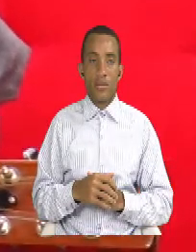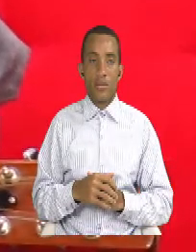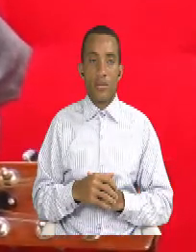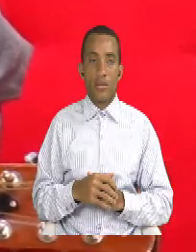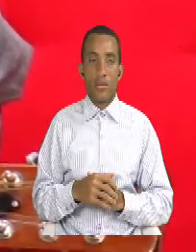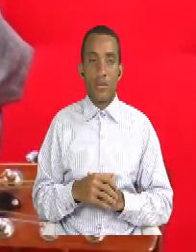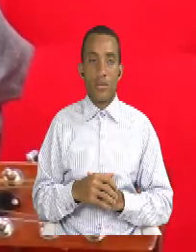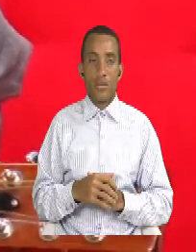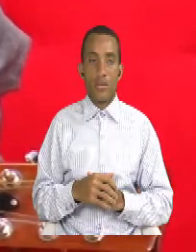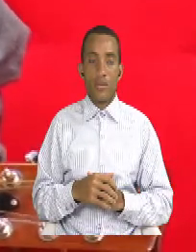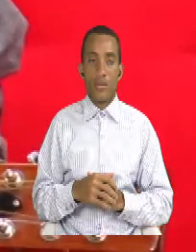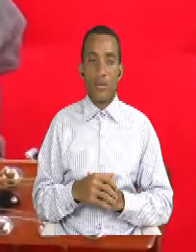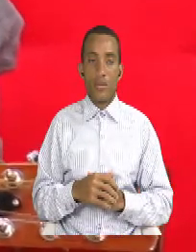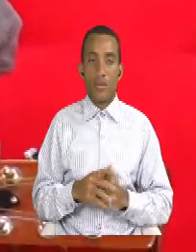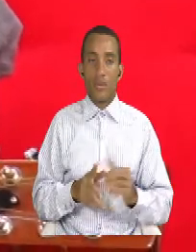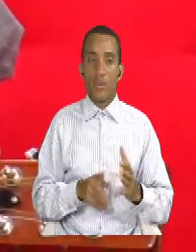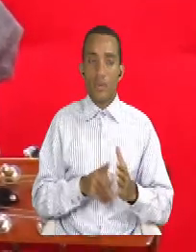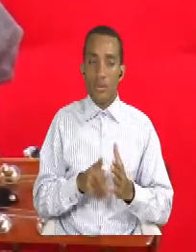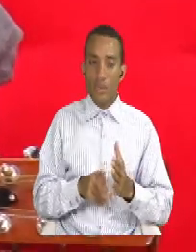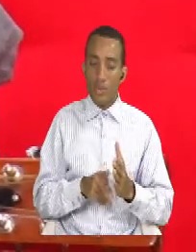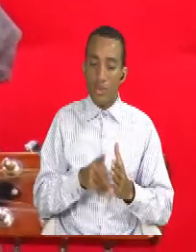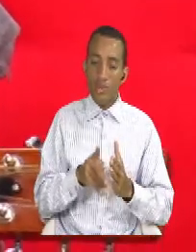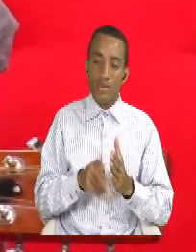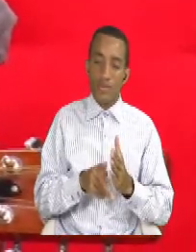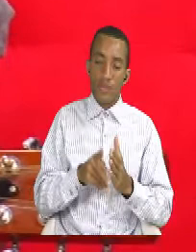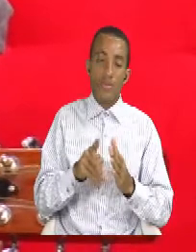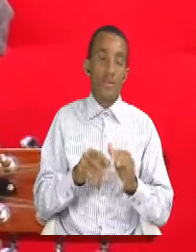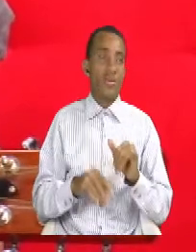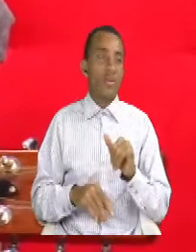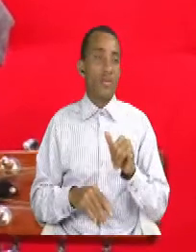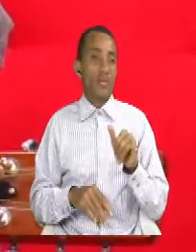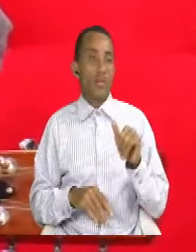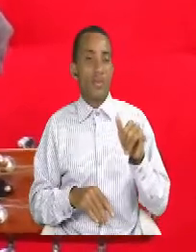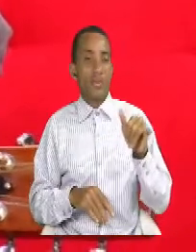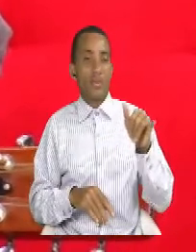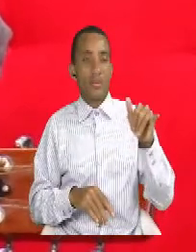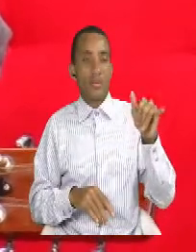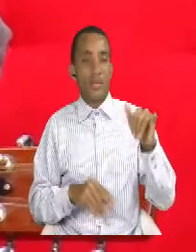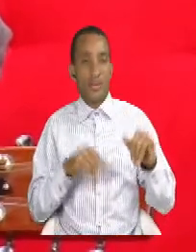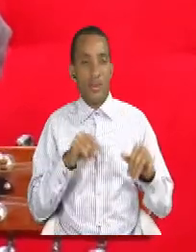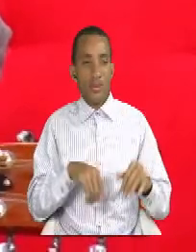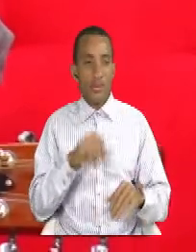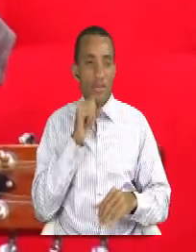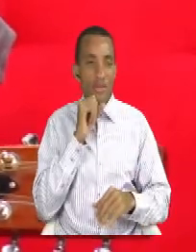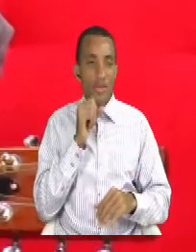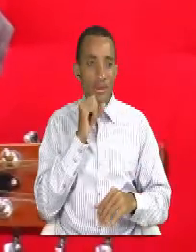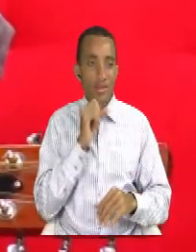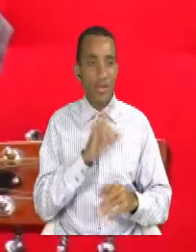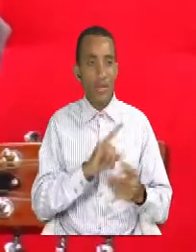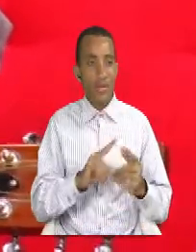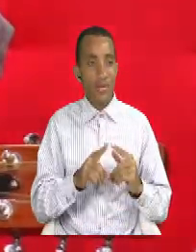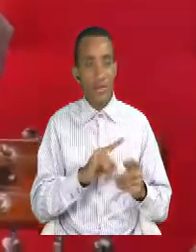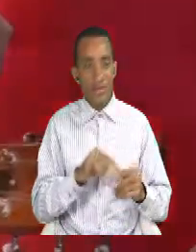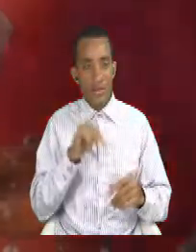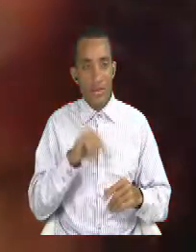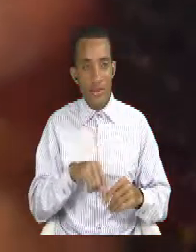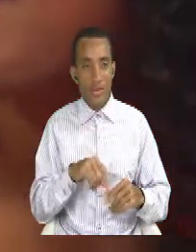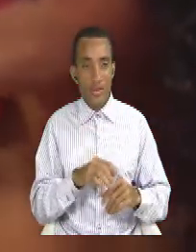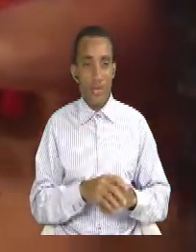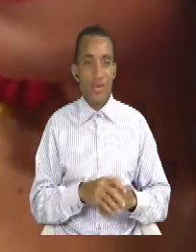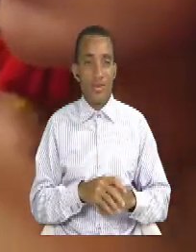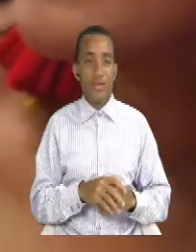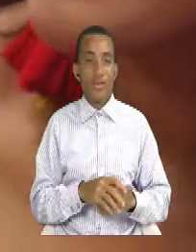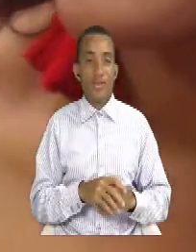Se me va el tren y me deja el avión aquí en Barranca. Si tú no estás